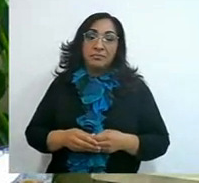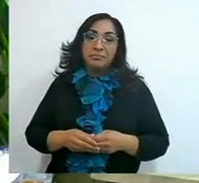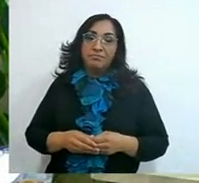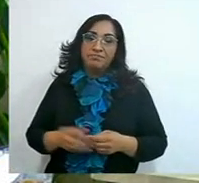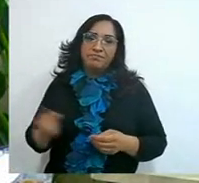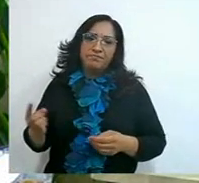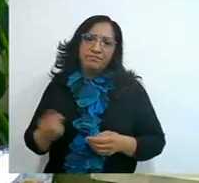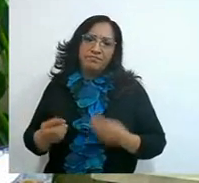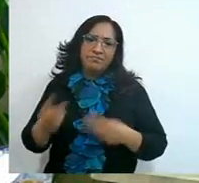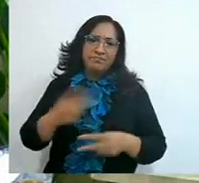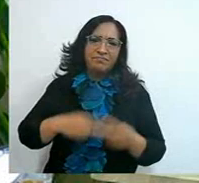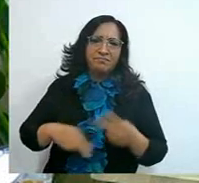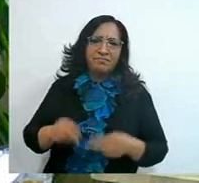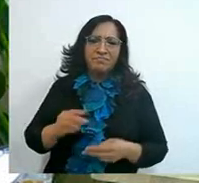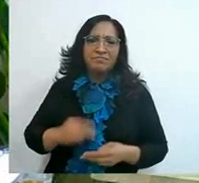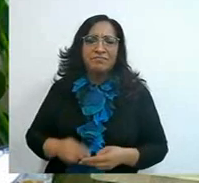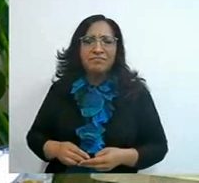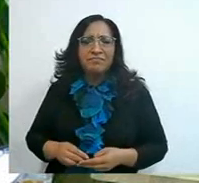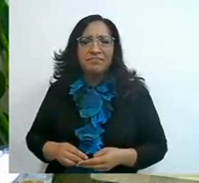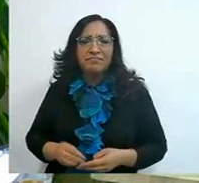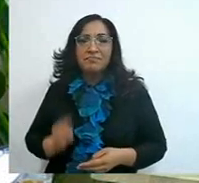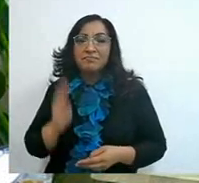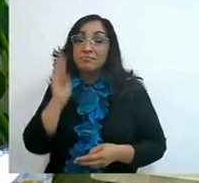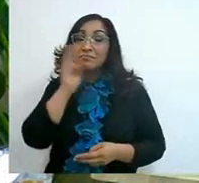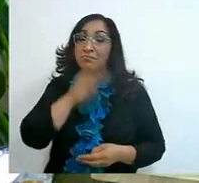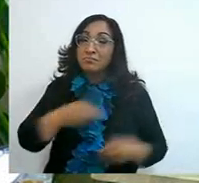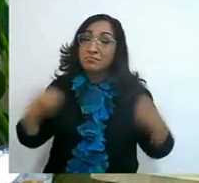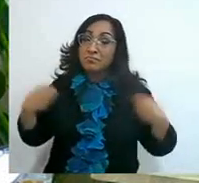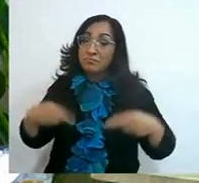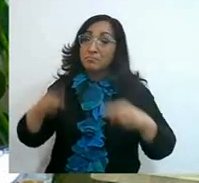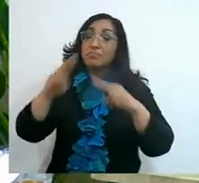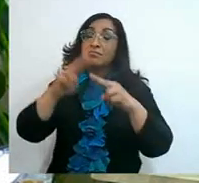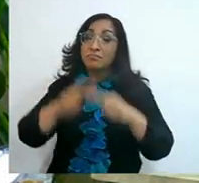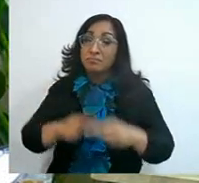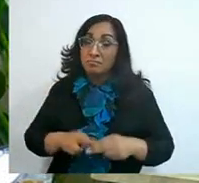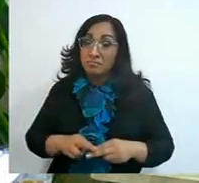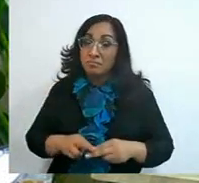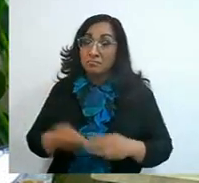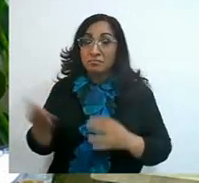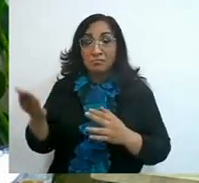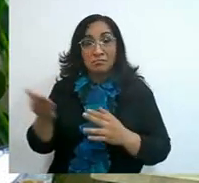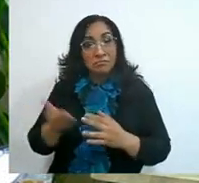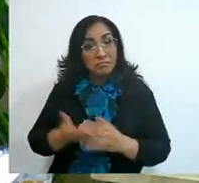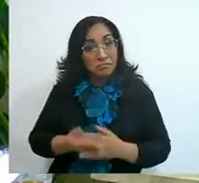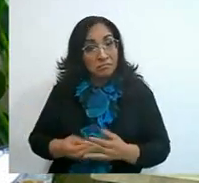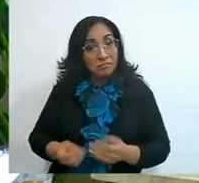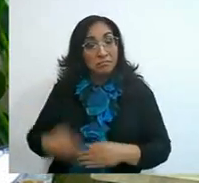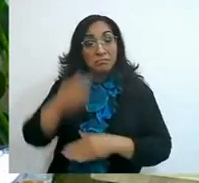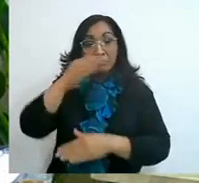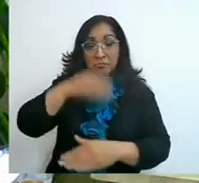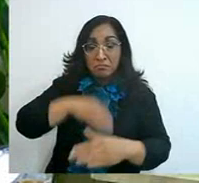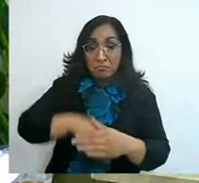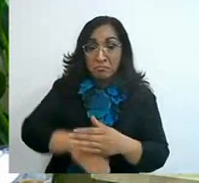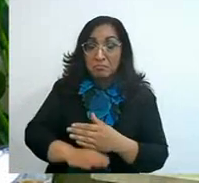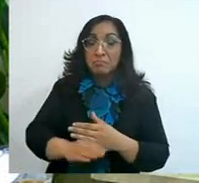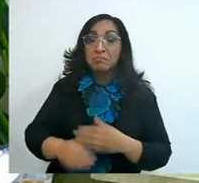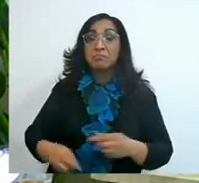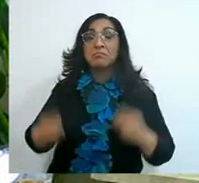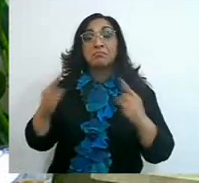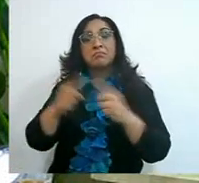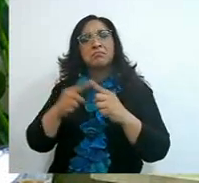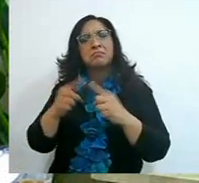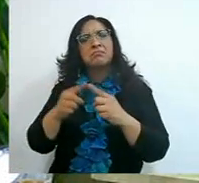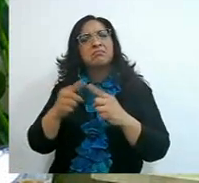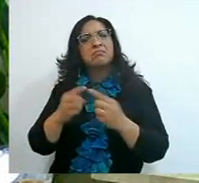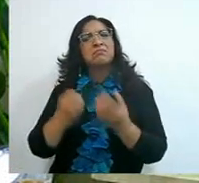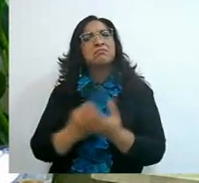que iban a haber falsos maestros introducidos en las iglesias. ¿De dónde salen? De la iglesia. Mire, ponga